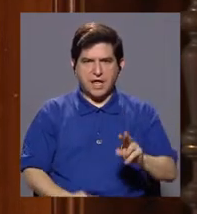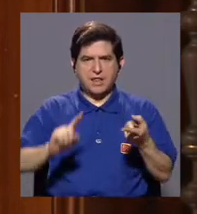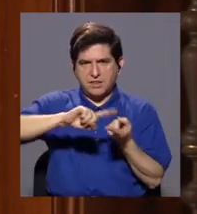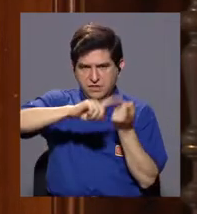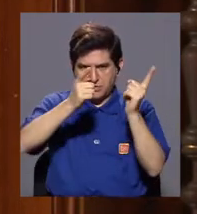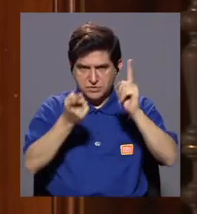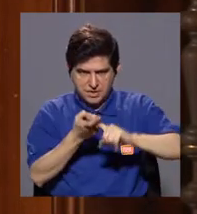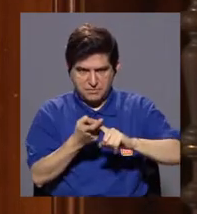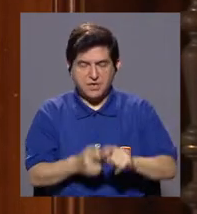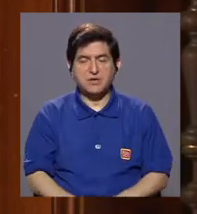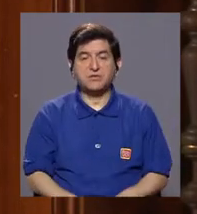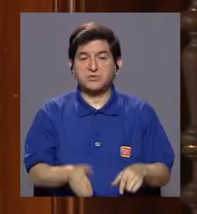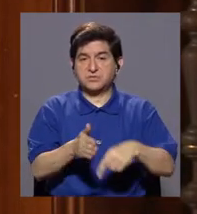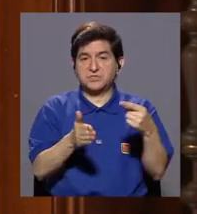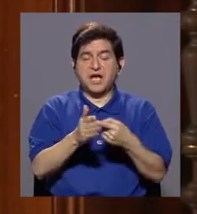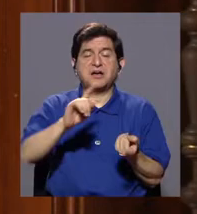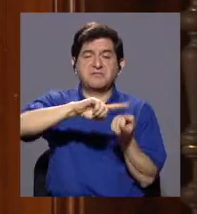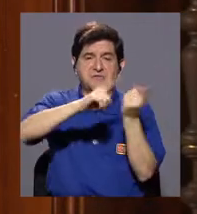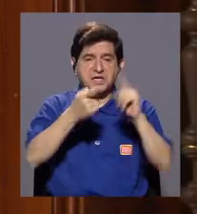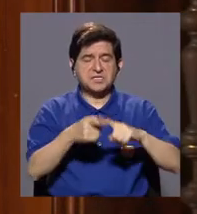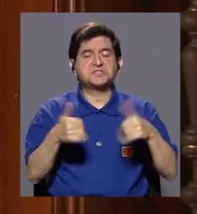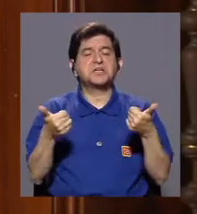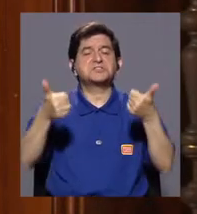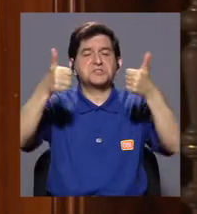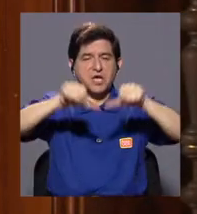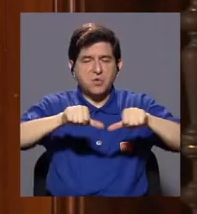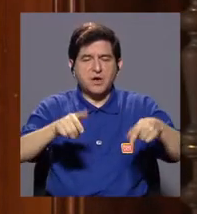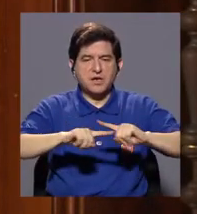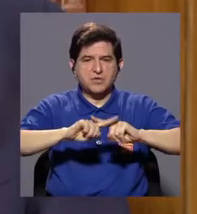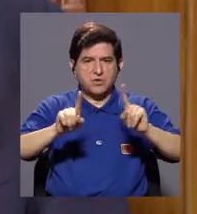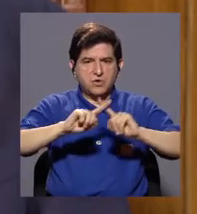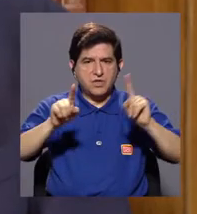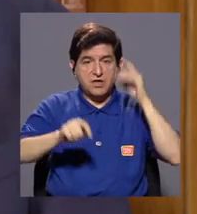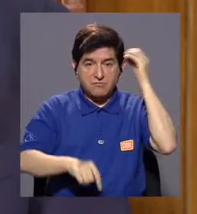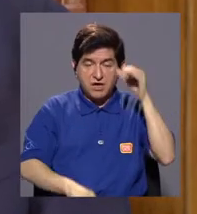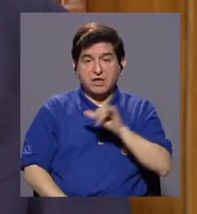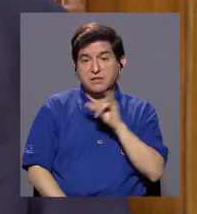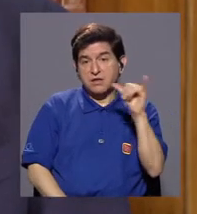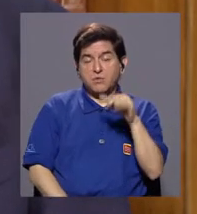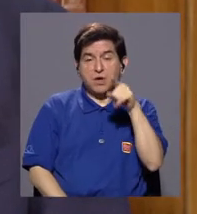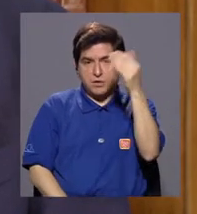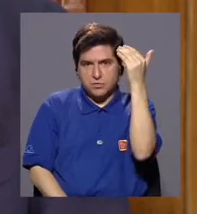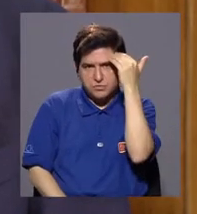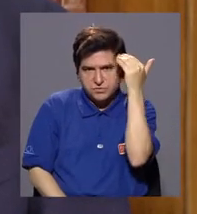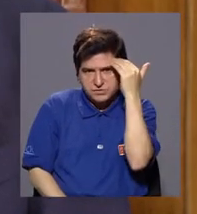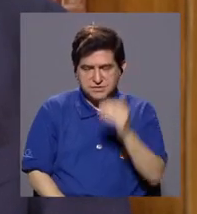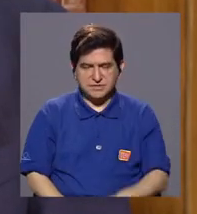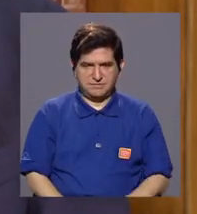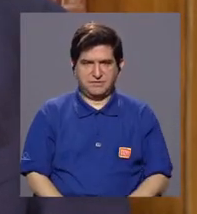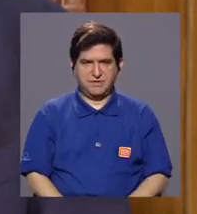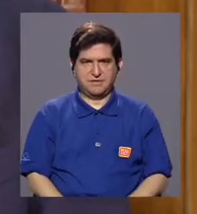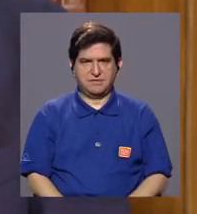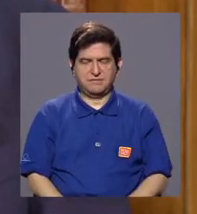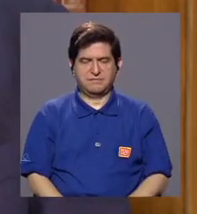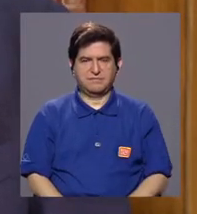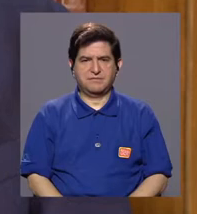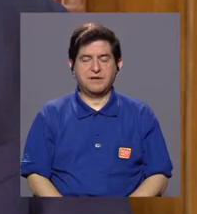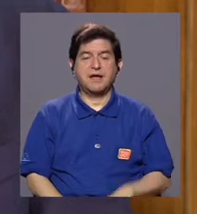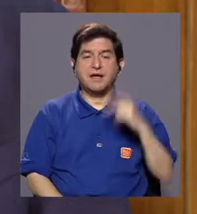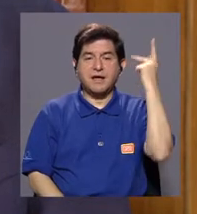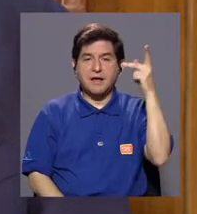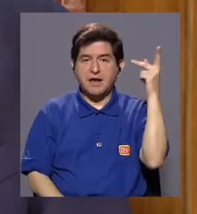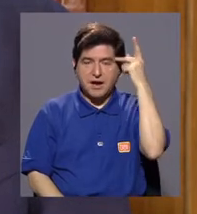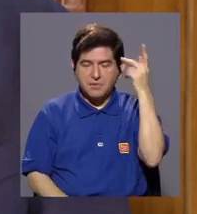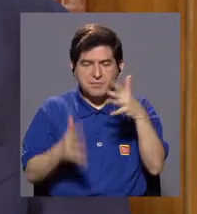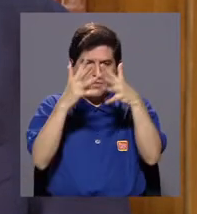son amigos y los amigos a veces coinciden, a veces discrepan. Quiero que usted sepa que en el campo de